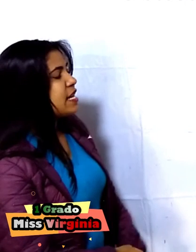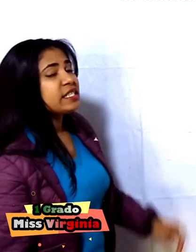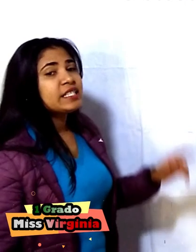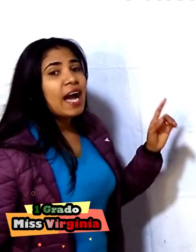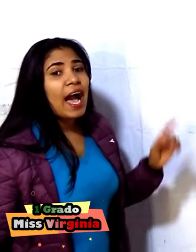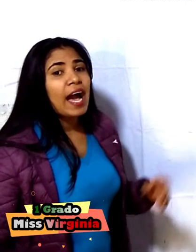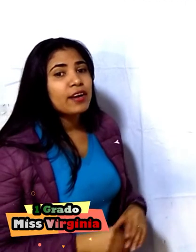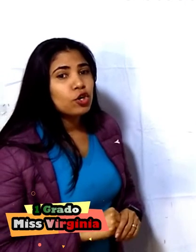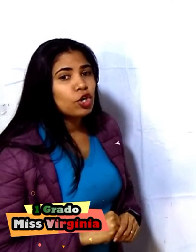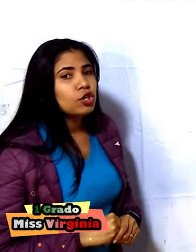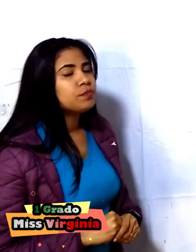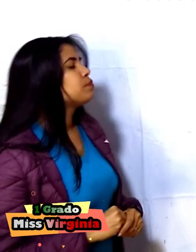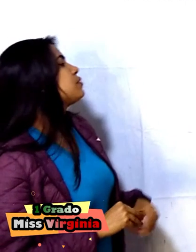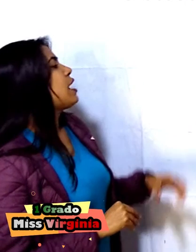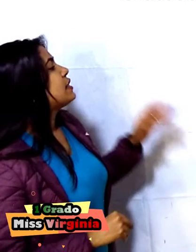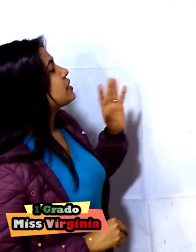así, Charo,